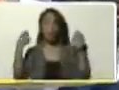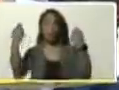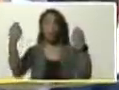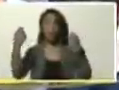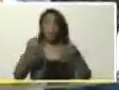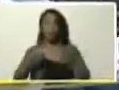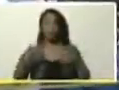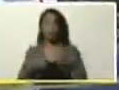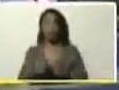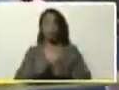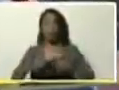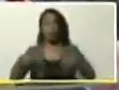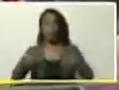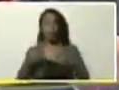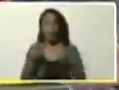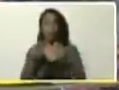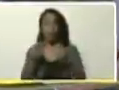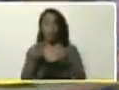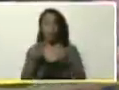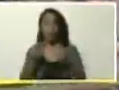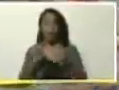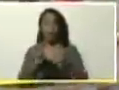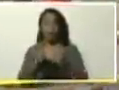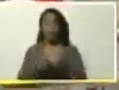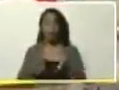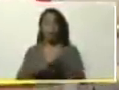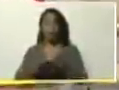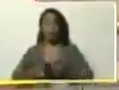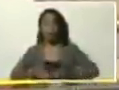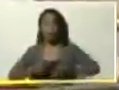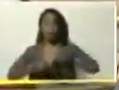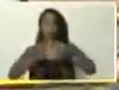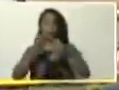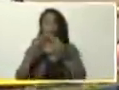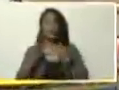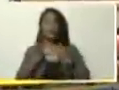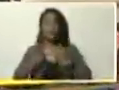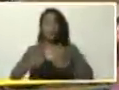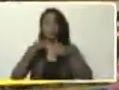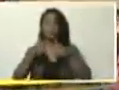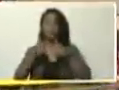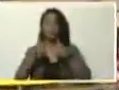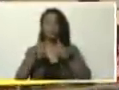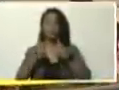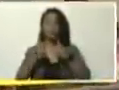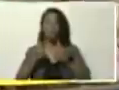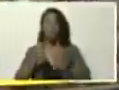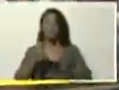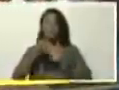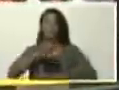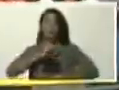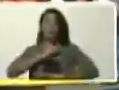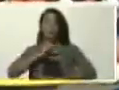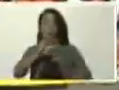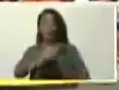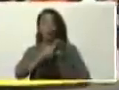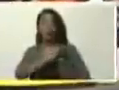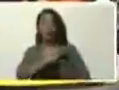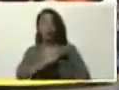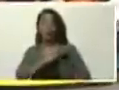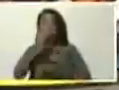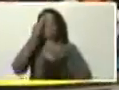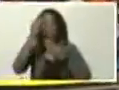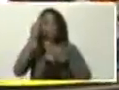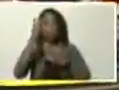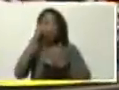hacia el crecimiento económico. Reiniciar la construcción del vivir viviendo, del bienestar social. Saluda